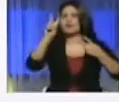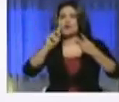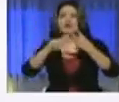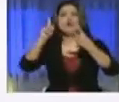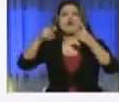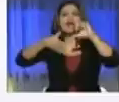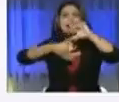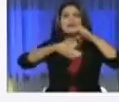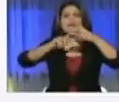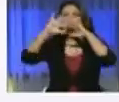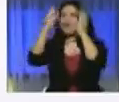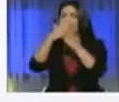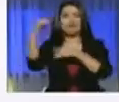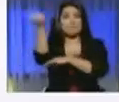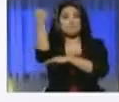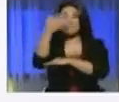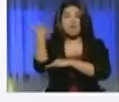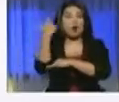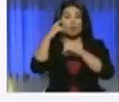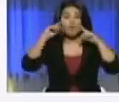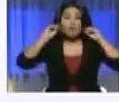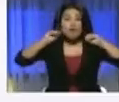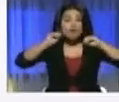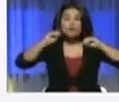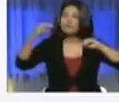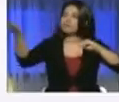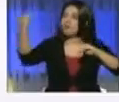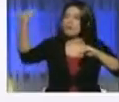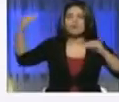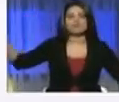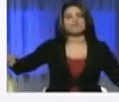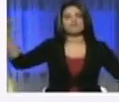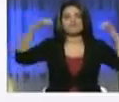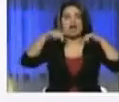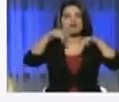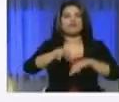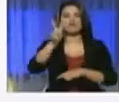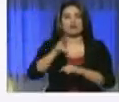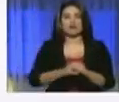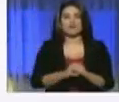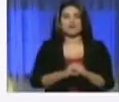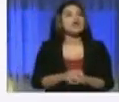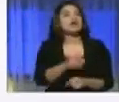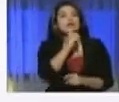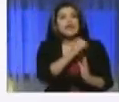del mundo entero. Es en Venezuela. ¿Y quiénes van a ser los líderes? Bueno,